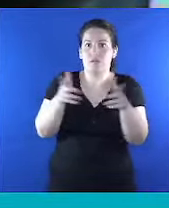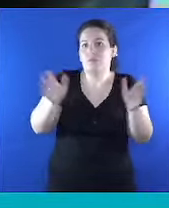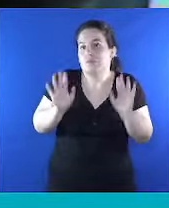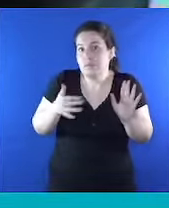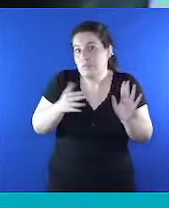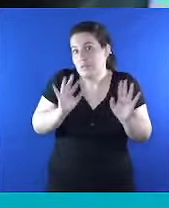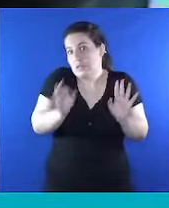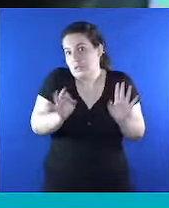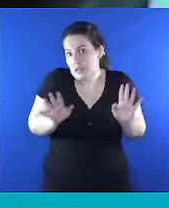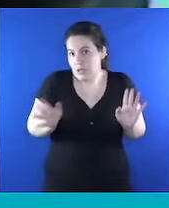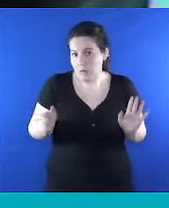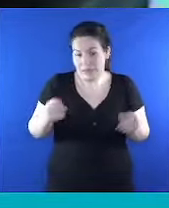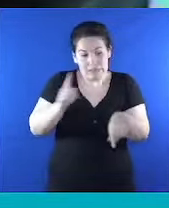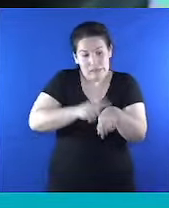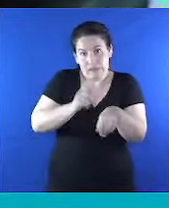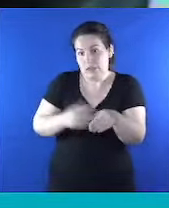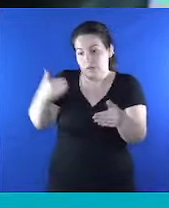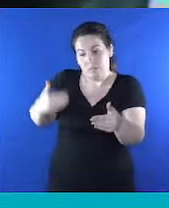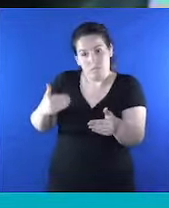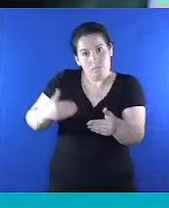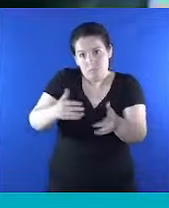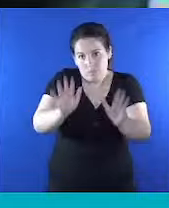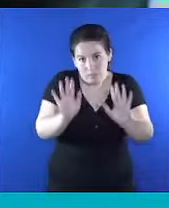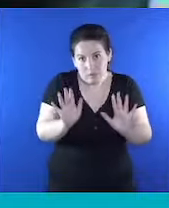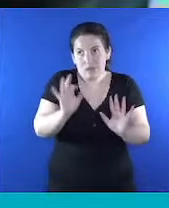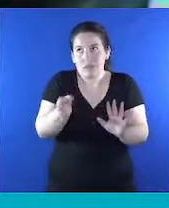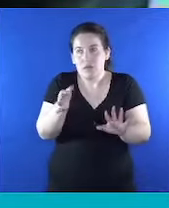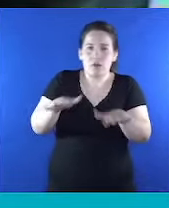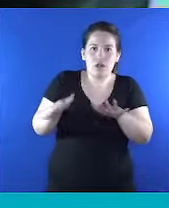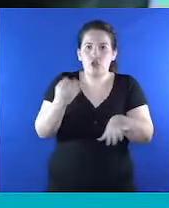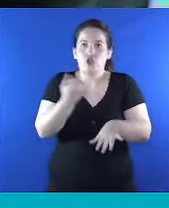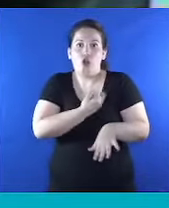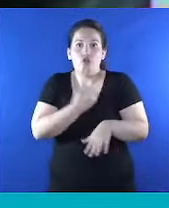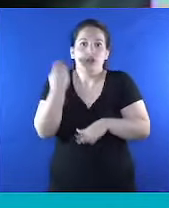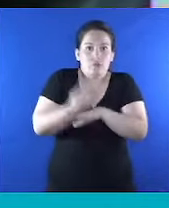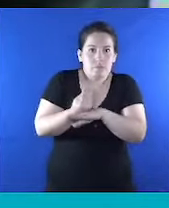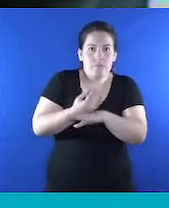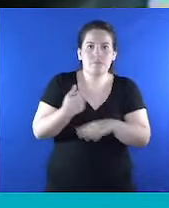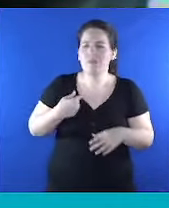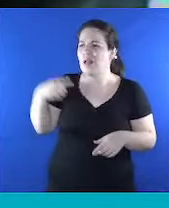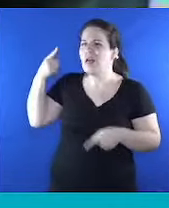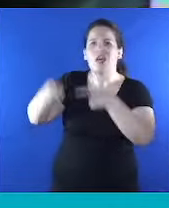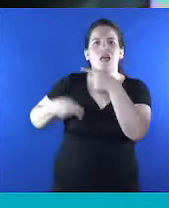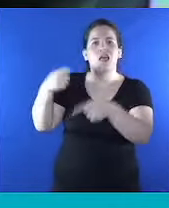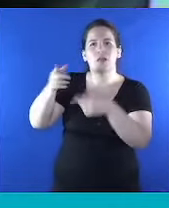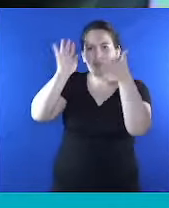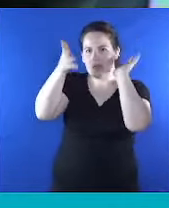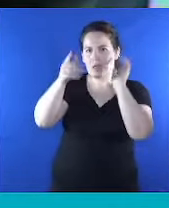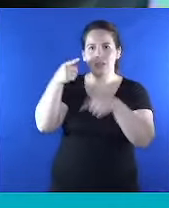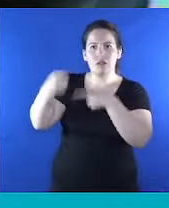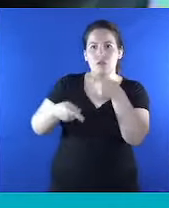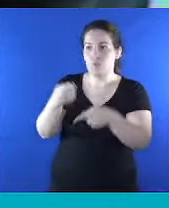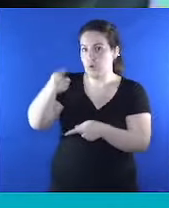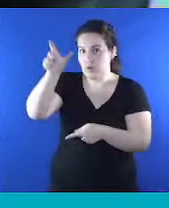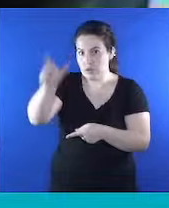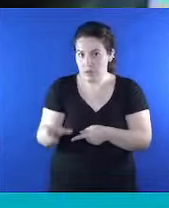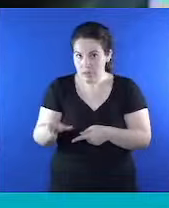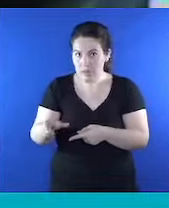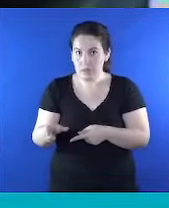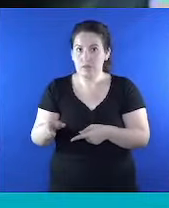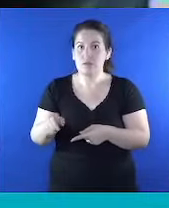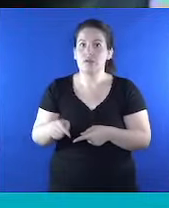uno tiene que tener coherencia en el tiempo y estar parado en un lug y más o menos decir eh acusaba a una persona toto caputo